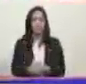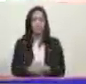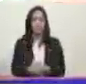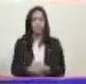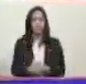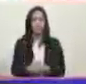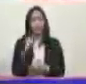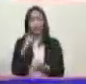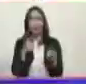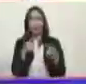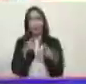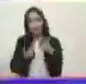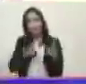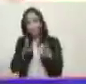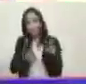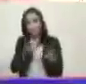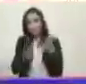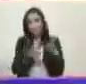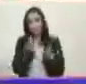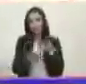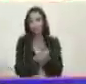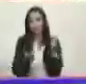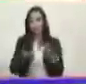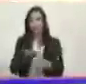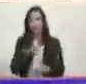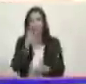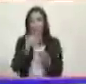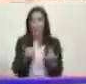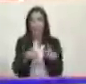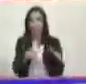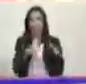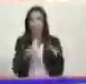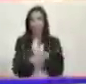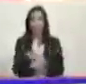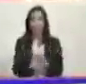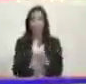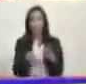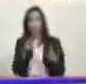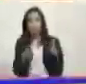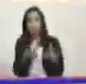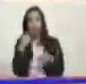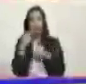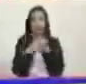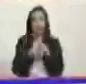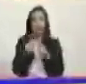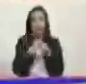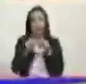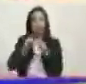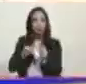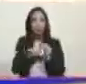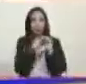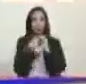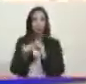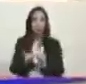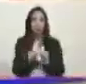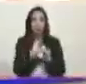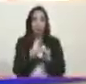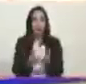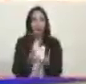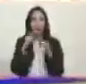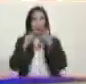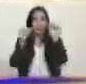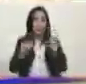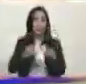un tren, marca CAF española de última generación, y se hizo un total barrido del